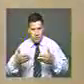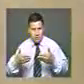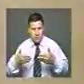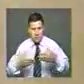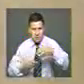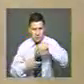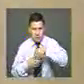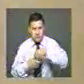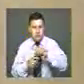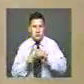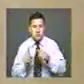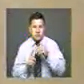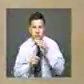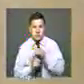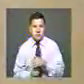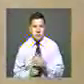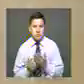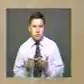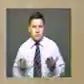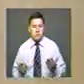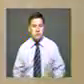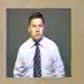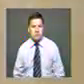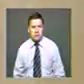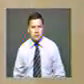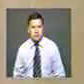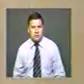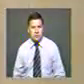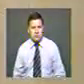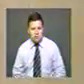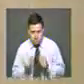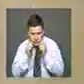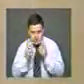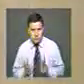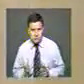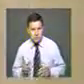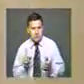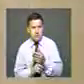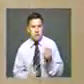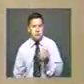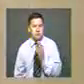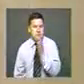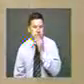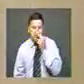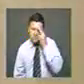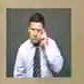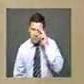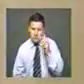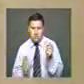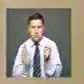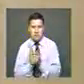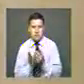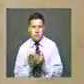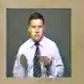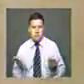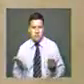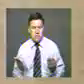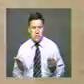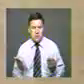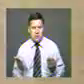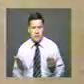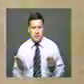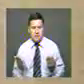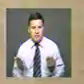sujetos discriminaciones que afectan su dignidad humana cuando no existan razones ciertas